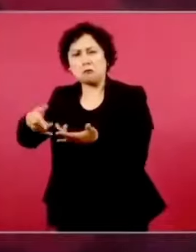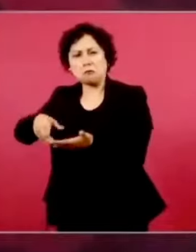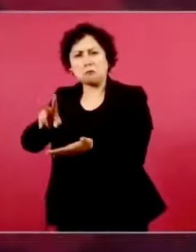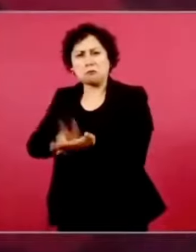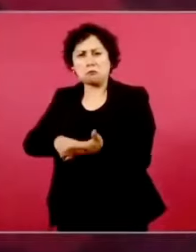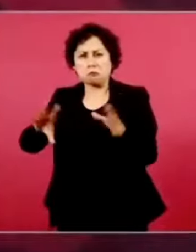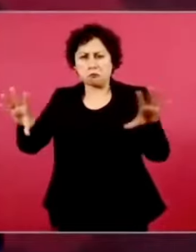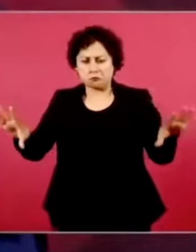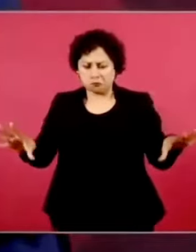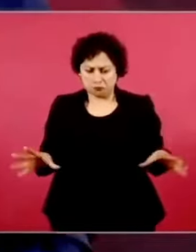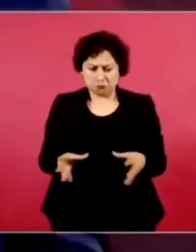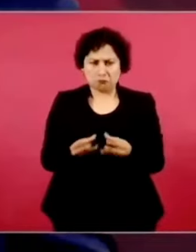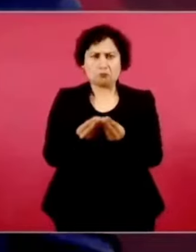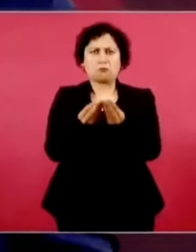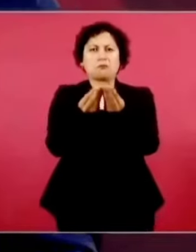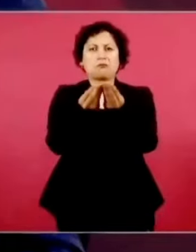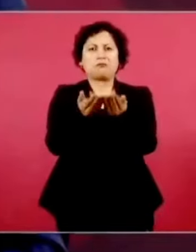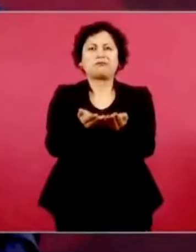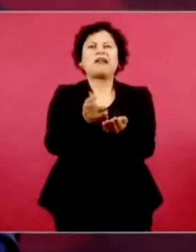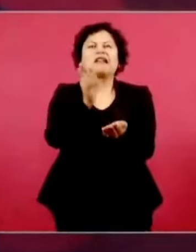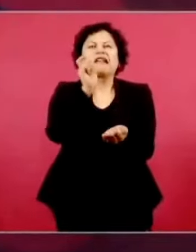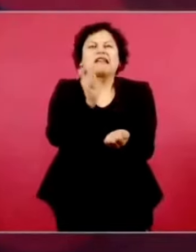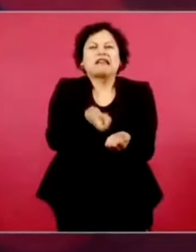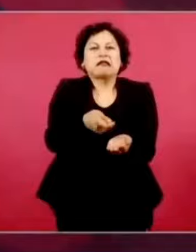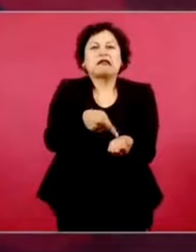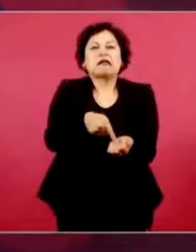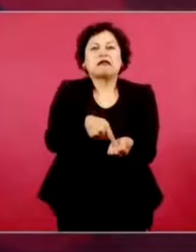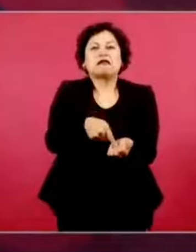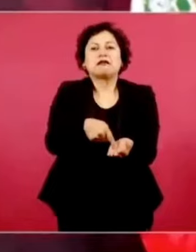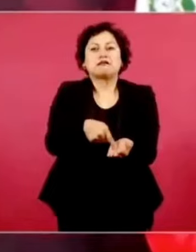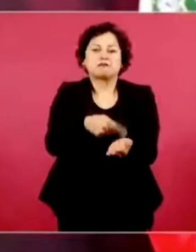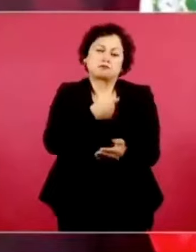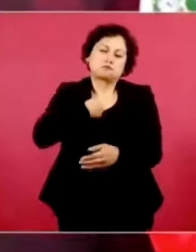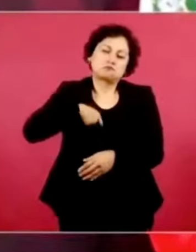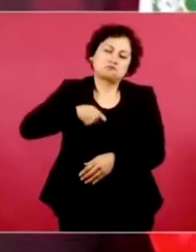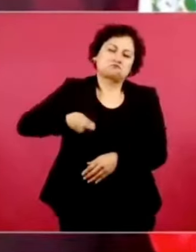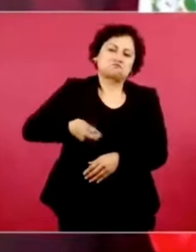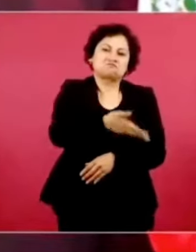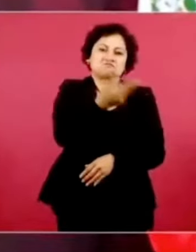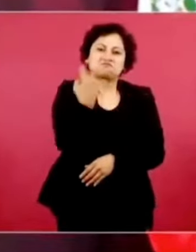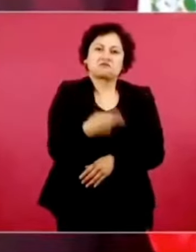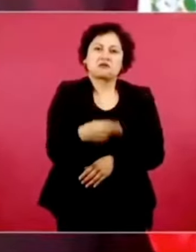hemos bautizado como el humanismo mexicano.